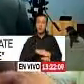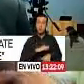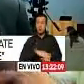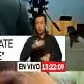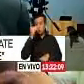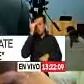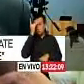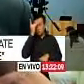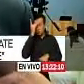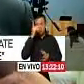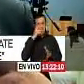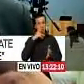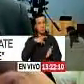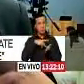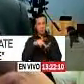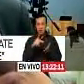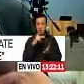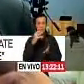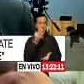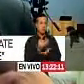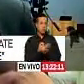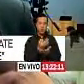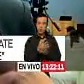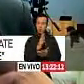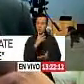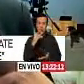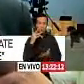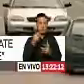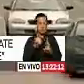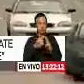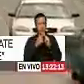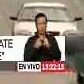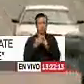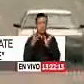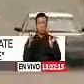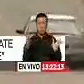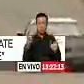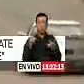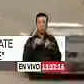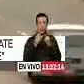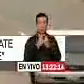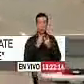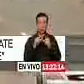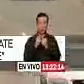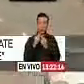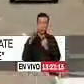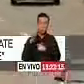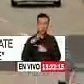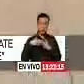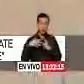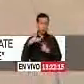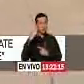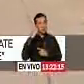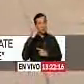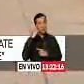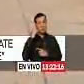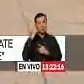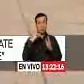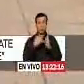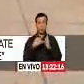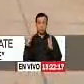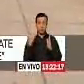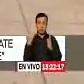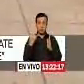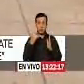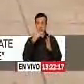debiéndole al Estado, no pueden actualizar su facturero, no pueden sacar un crédito en el banco. Colectivos y grupos ambientalistas han admitido que el impuesto verde